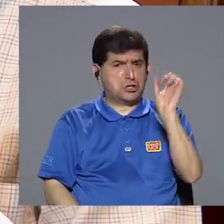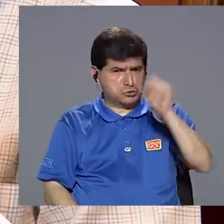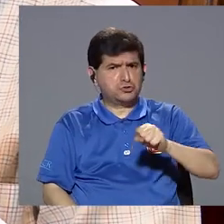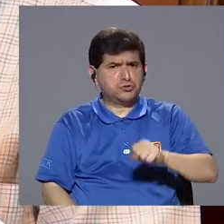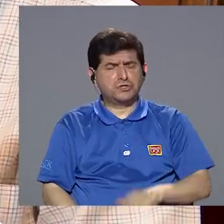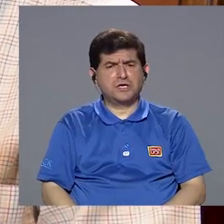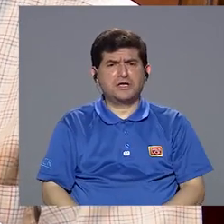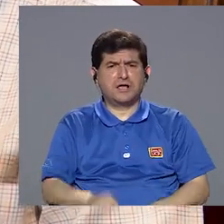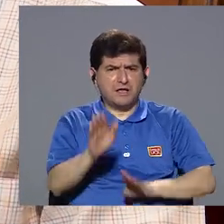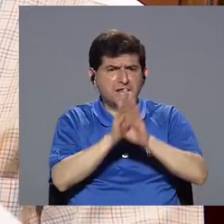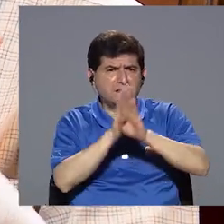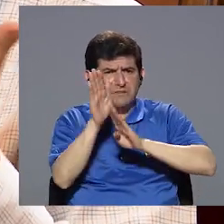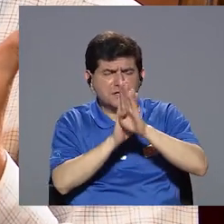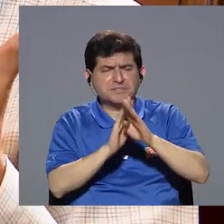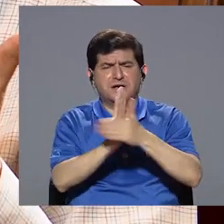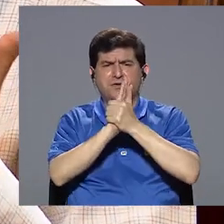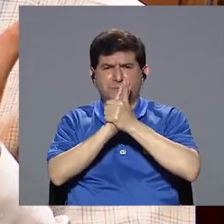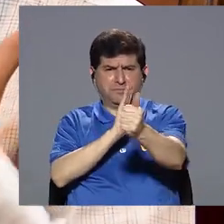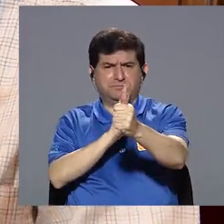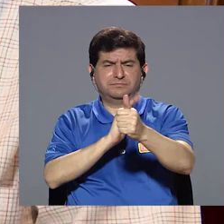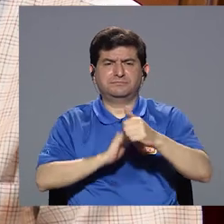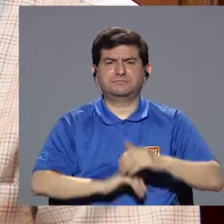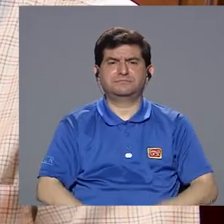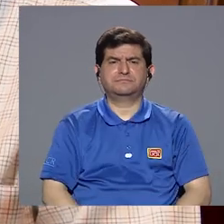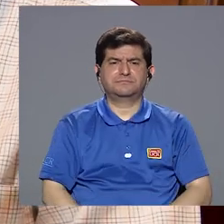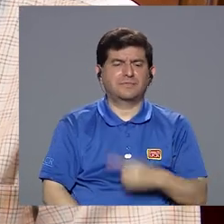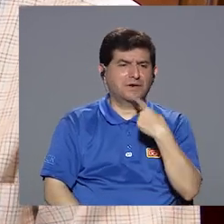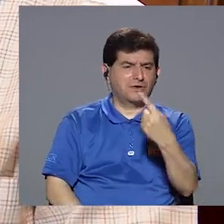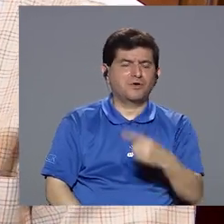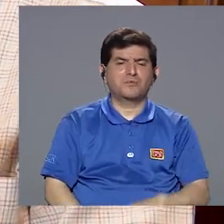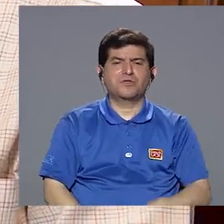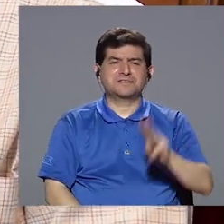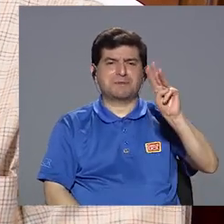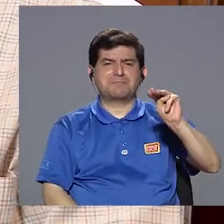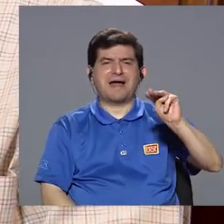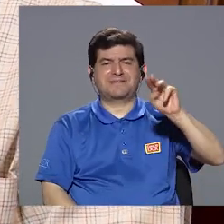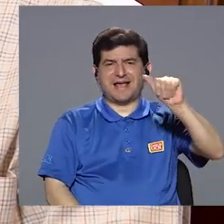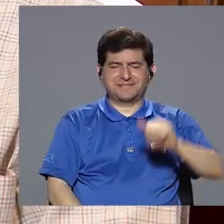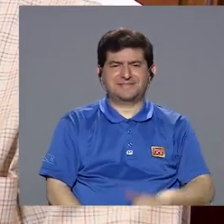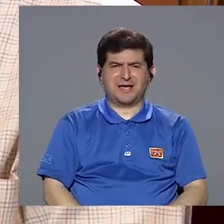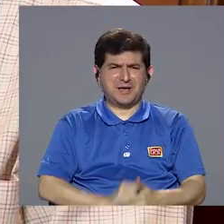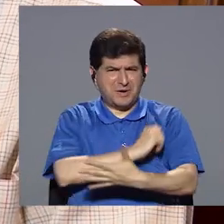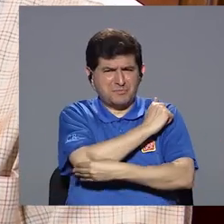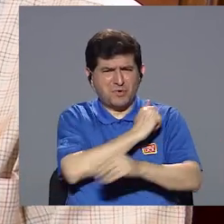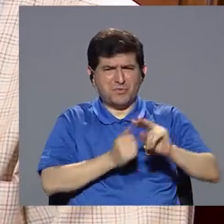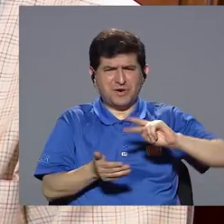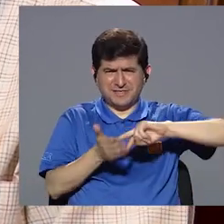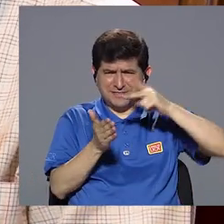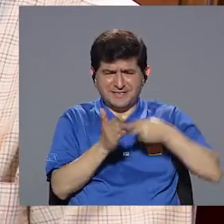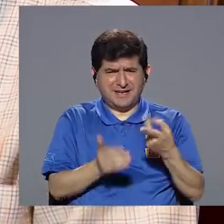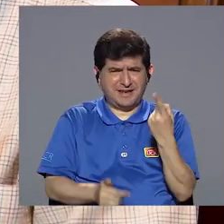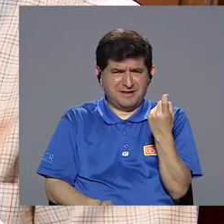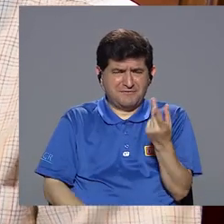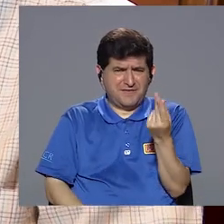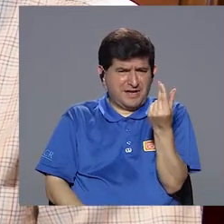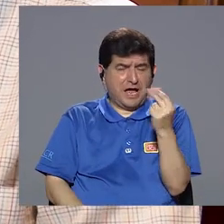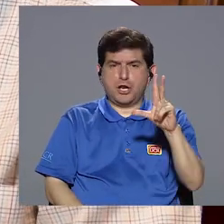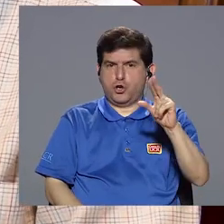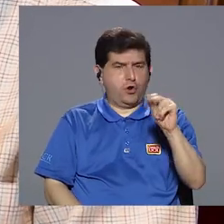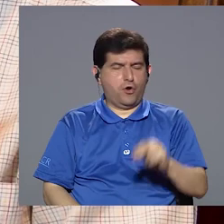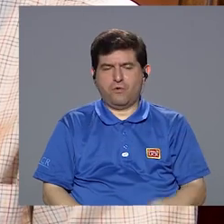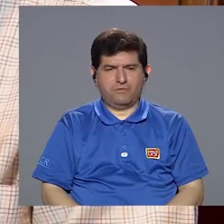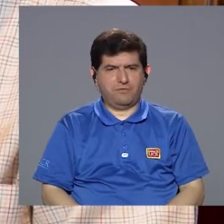personas tengan la oportunidad de desarrollar sus potencialidades como dice a martí hace en la pobreza no es la falta de recursos económicos